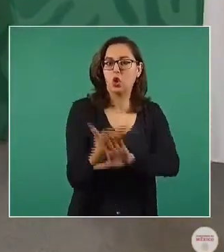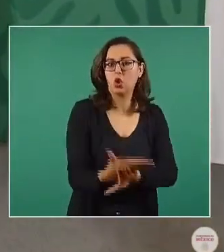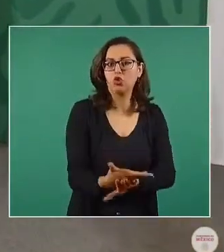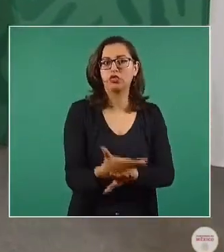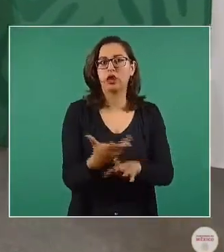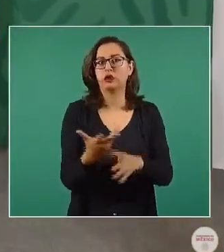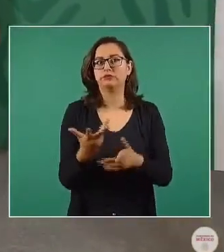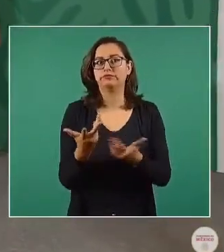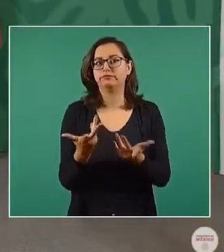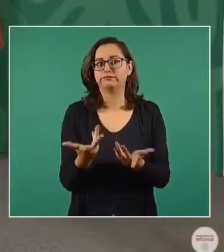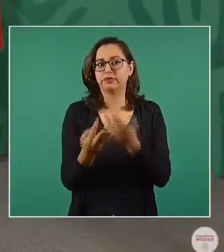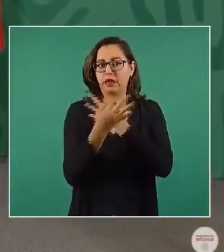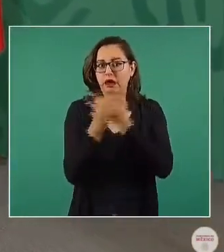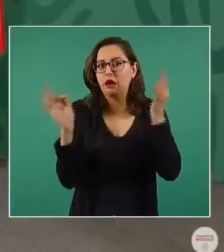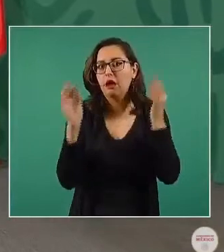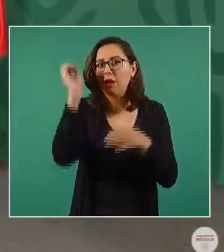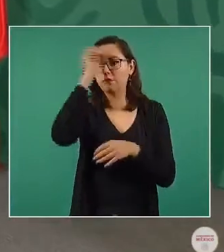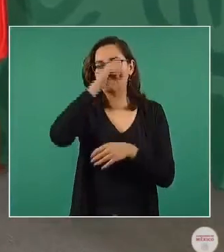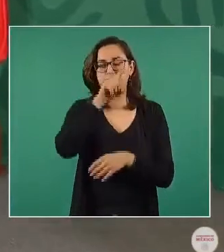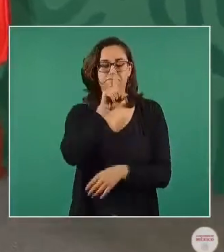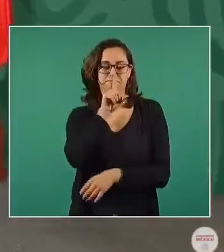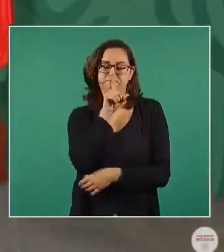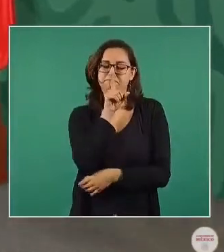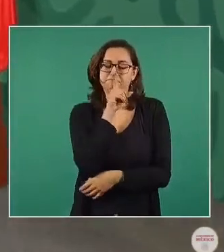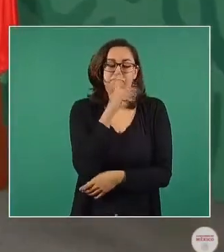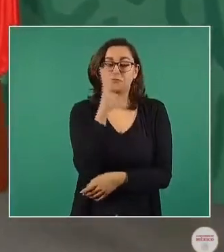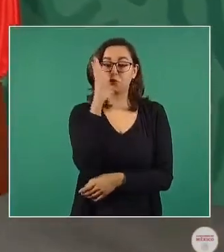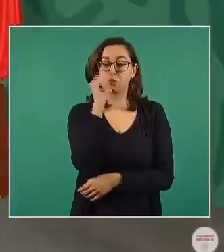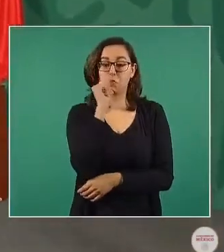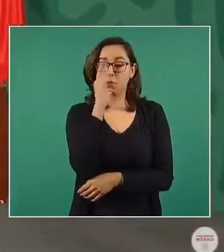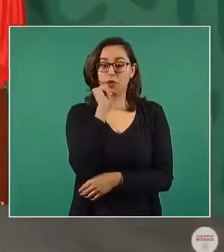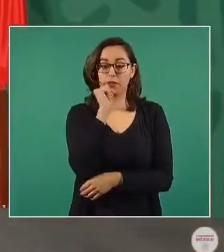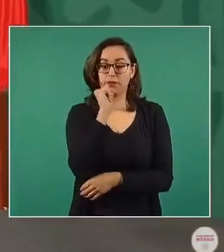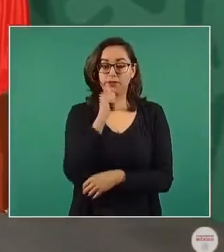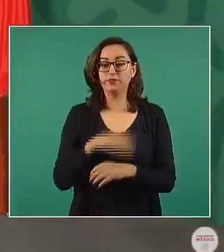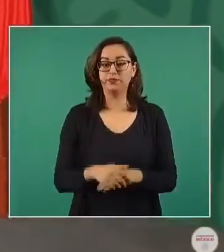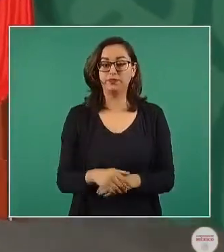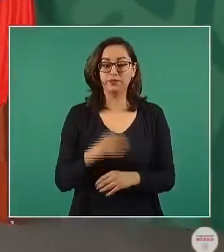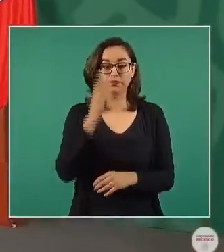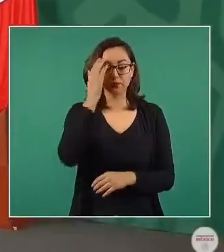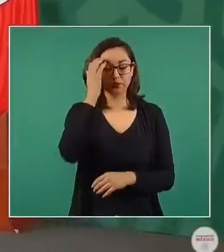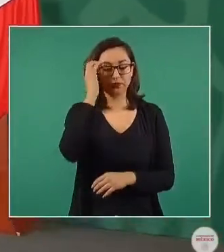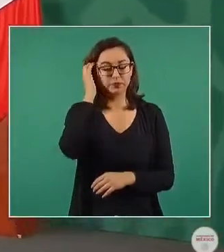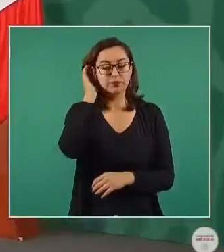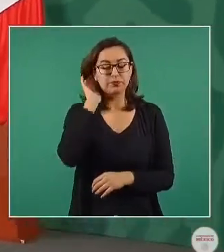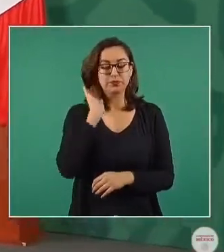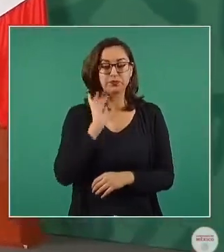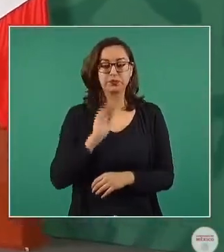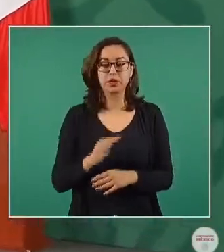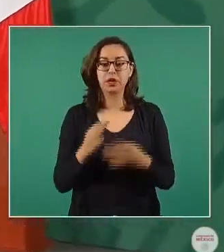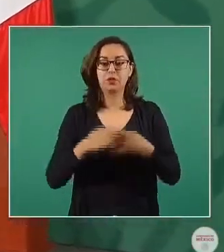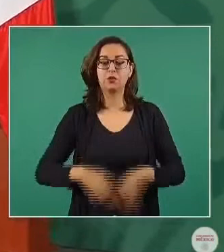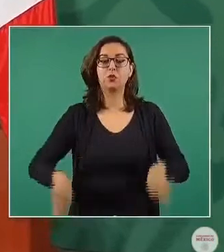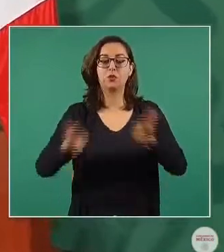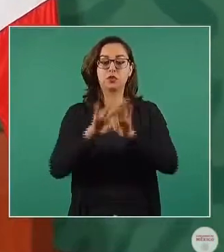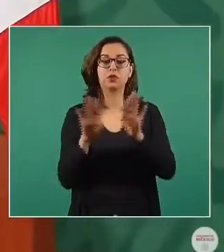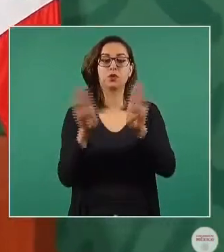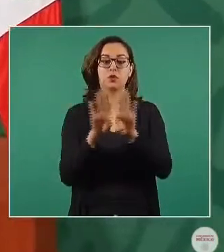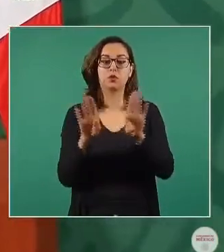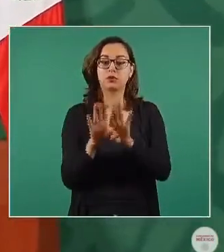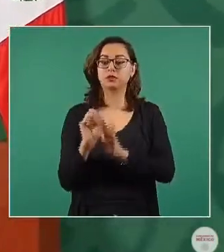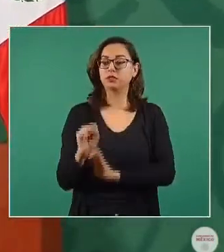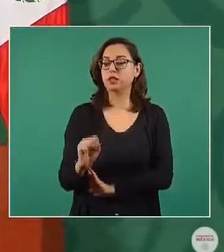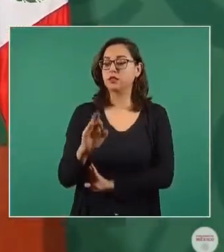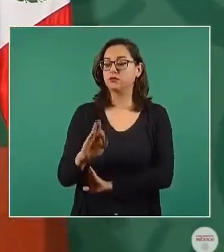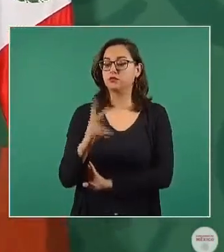ninguna opinión. Ahí lo que tiene que hacerse es que la función